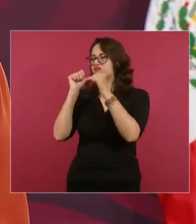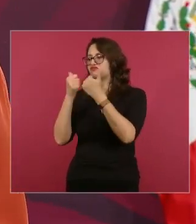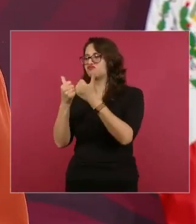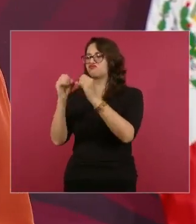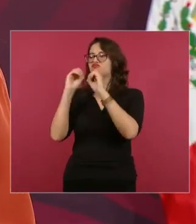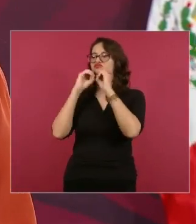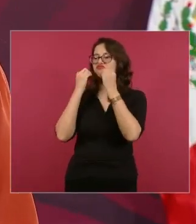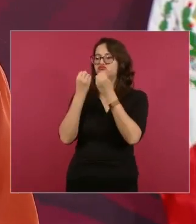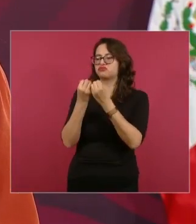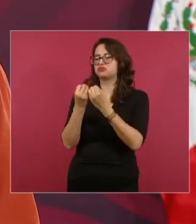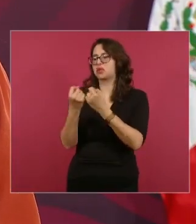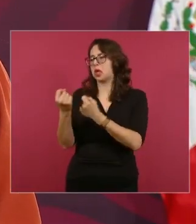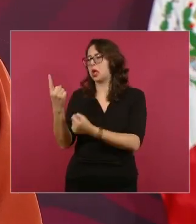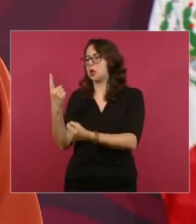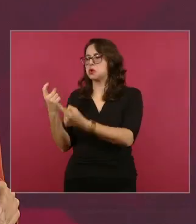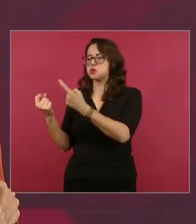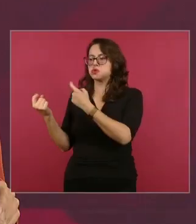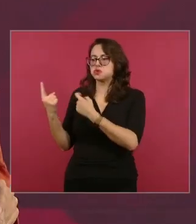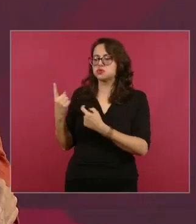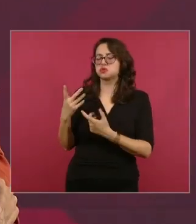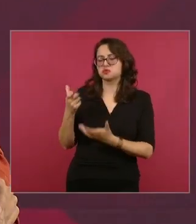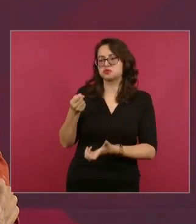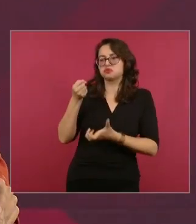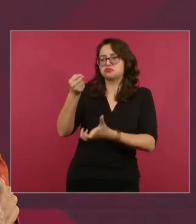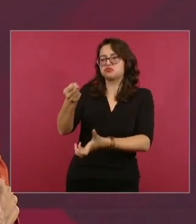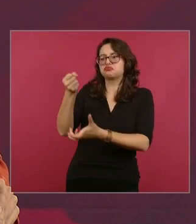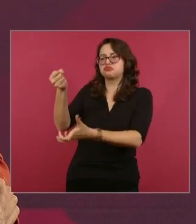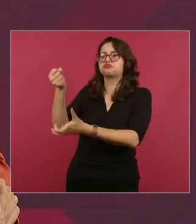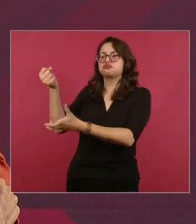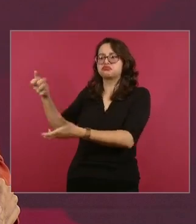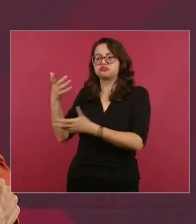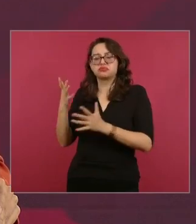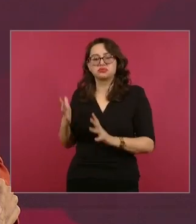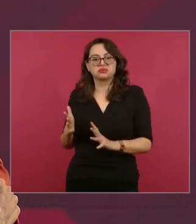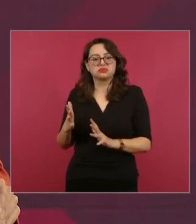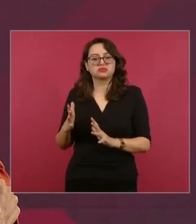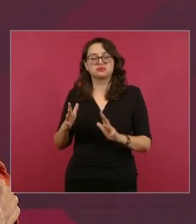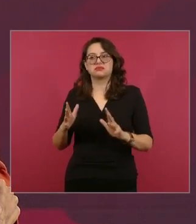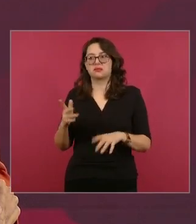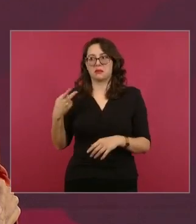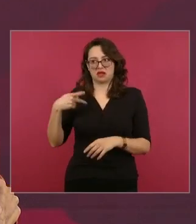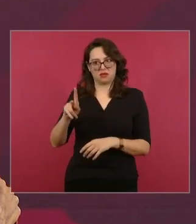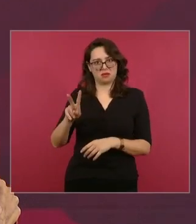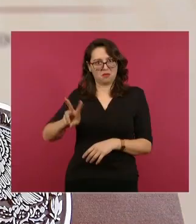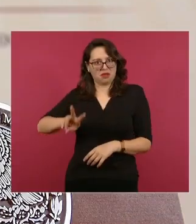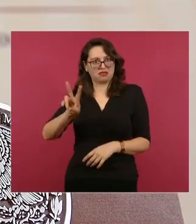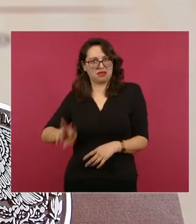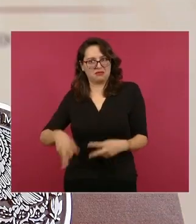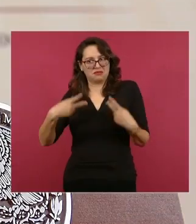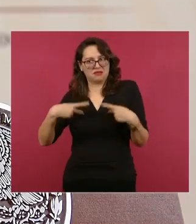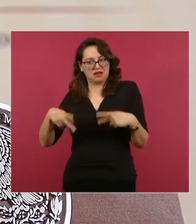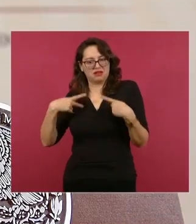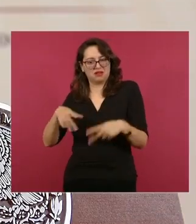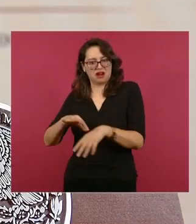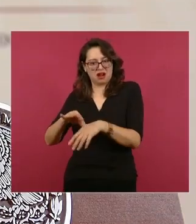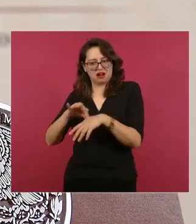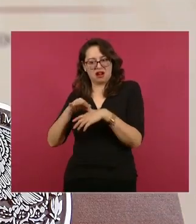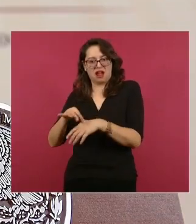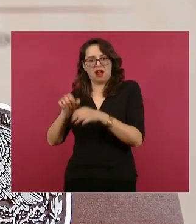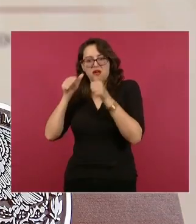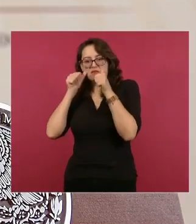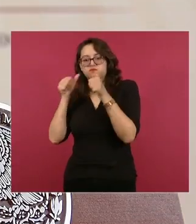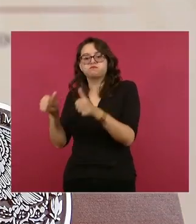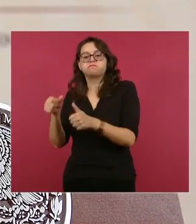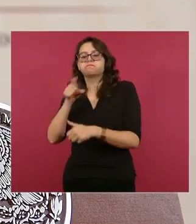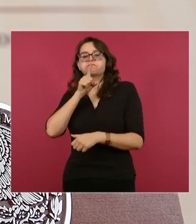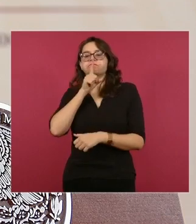que cooptaron los apoyos del gobierno. Y es totalmente diferente y el impacto que ha tenido en la reducción